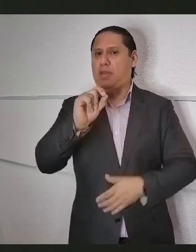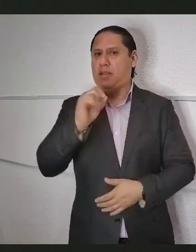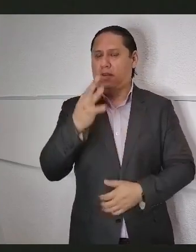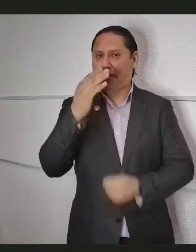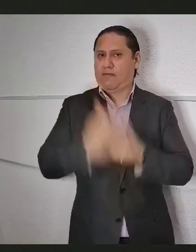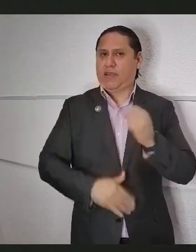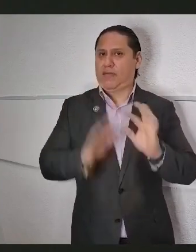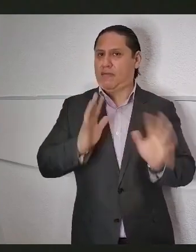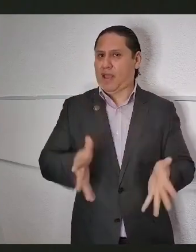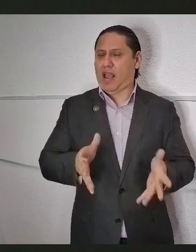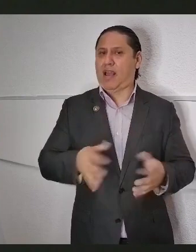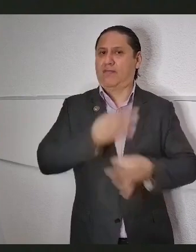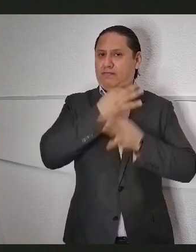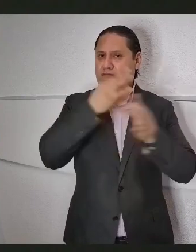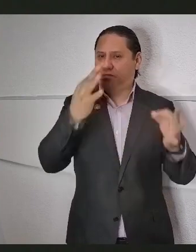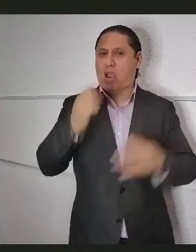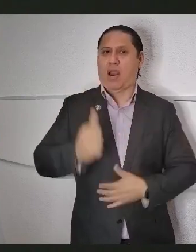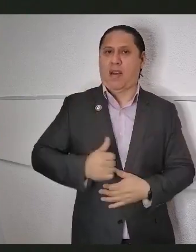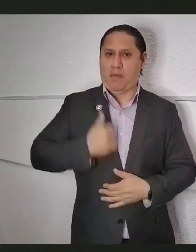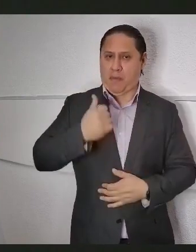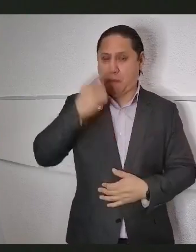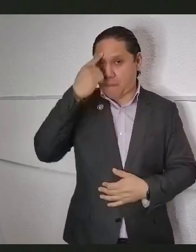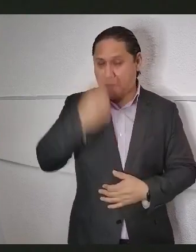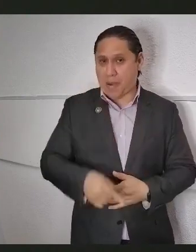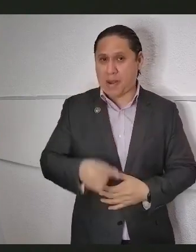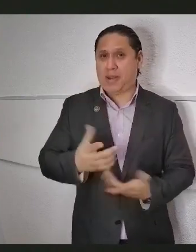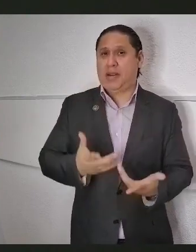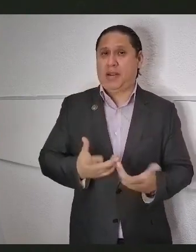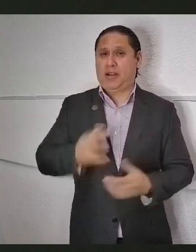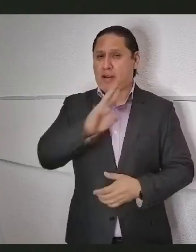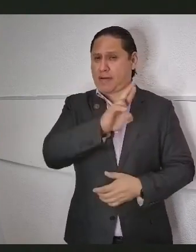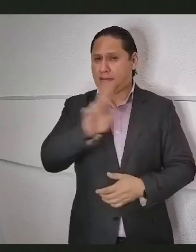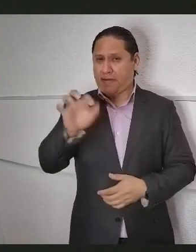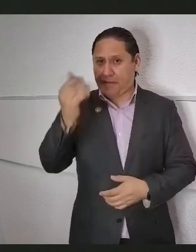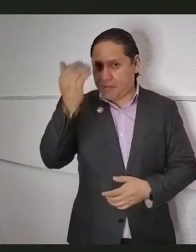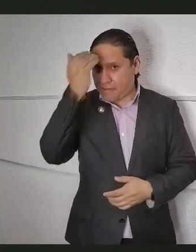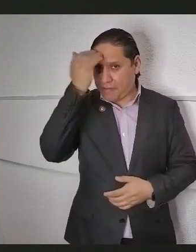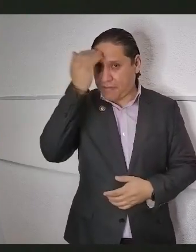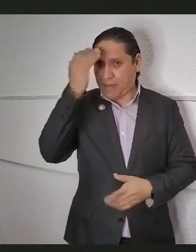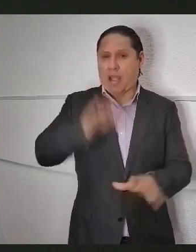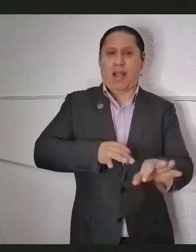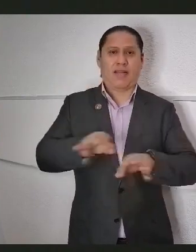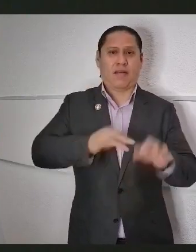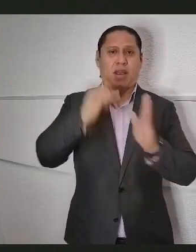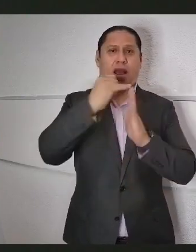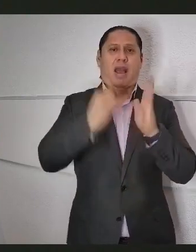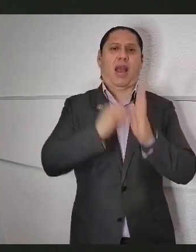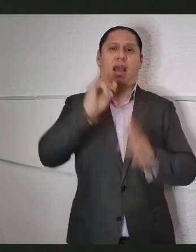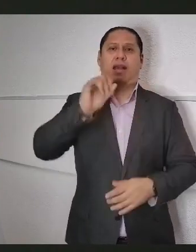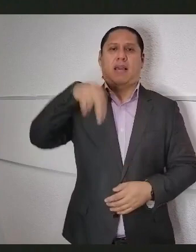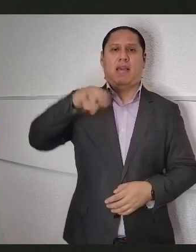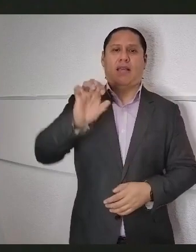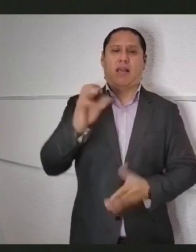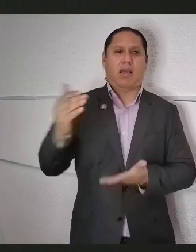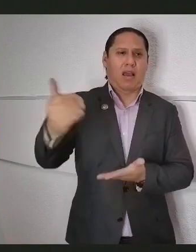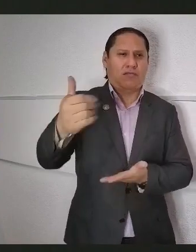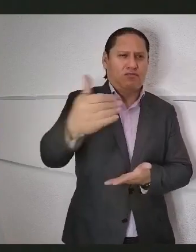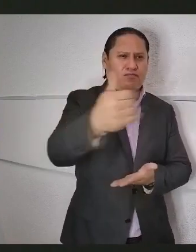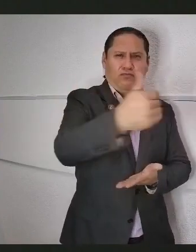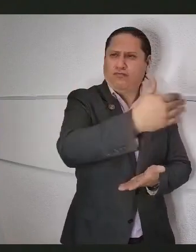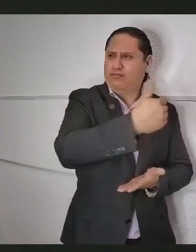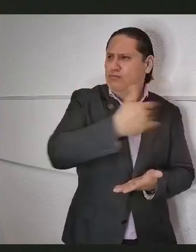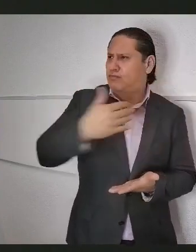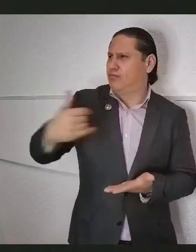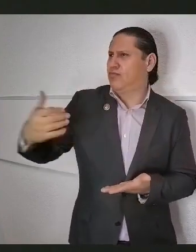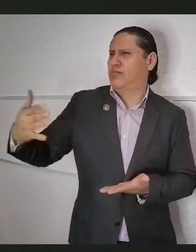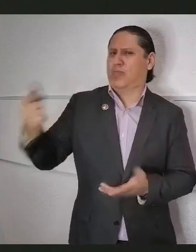mi participación, aprovecho este espacio para reconocer la gran labor del INEGI en la captación de información,